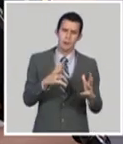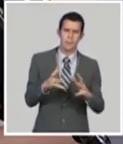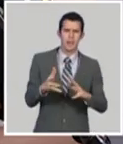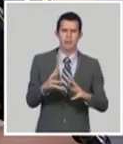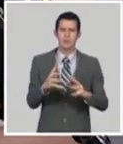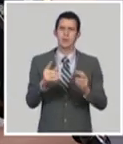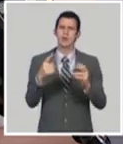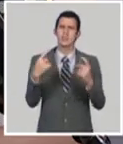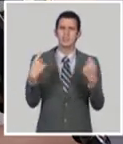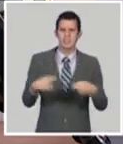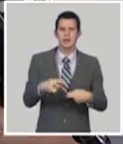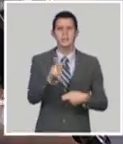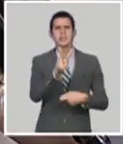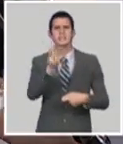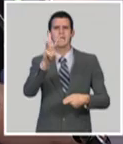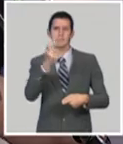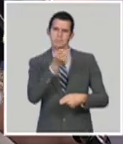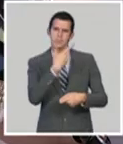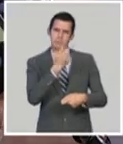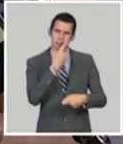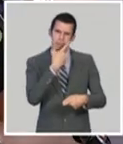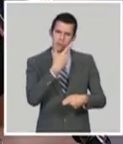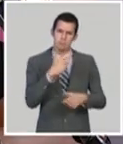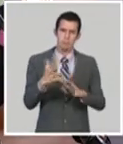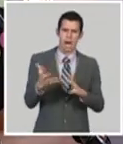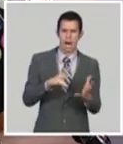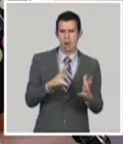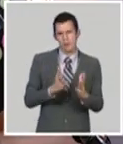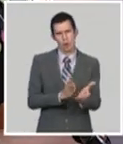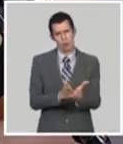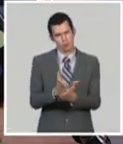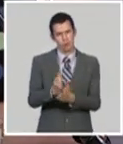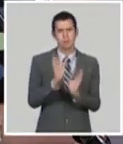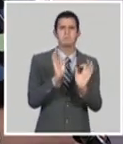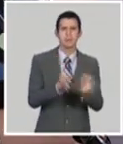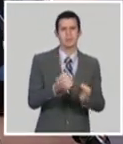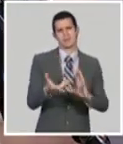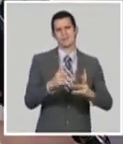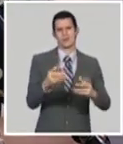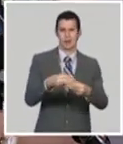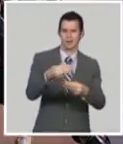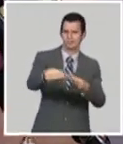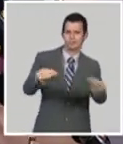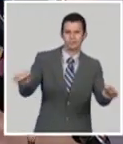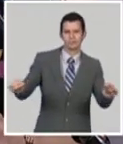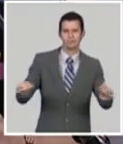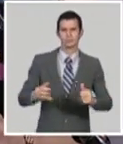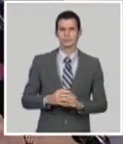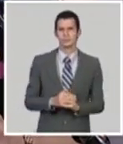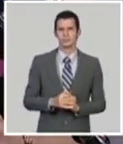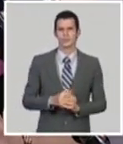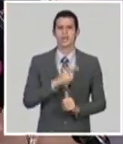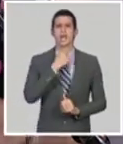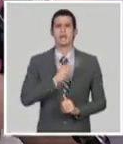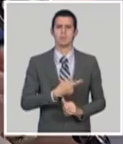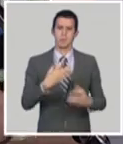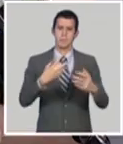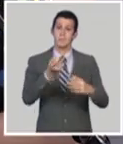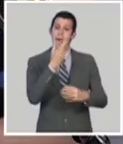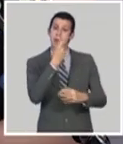aproximadamente algunos porque ya nos iban a importar y al no importarse y empezar su producción